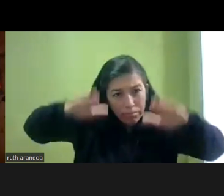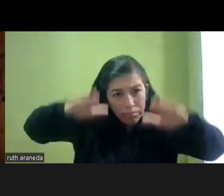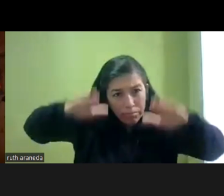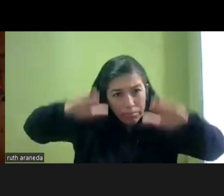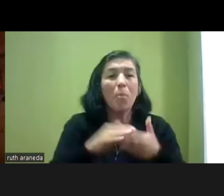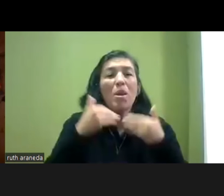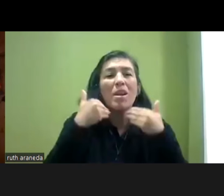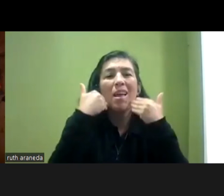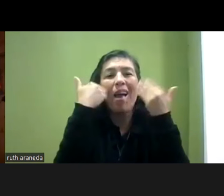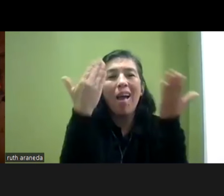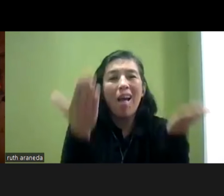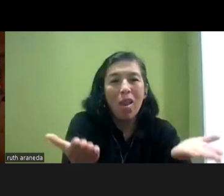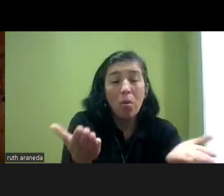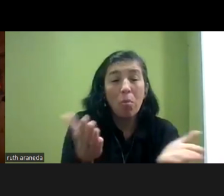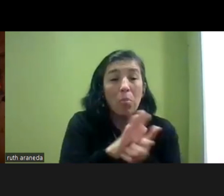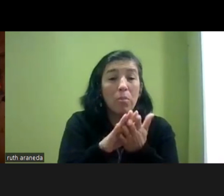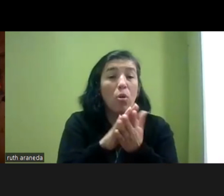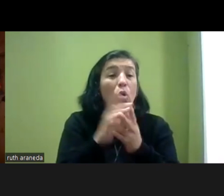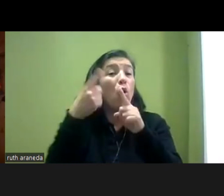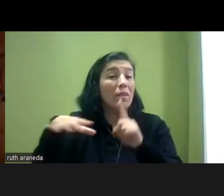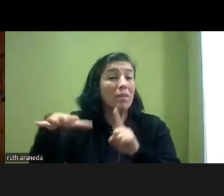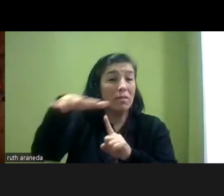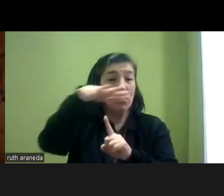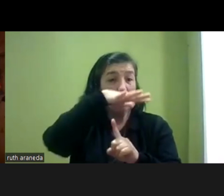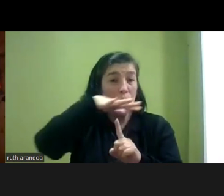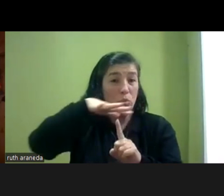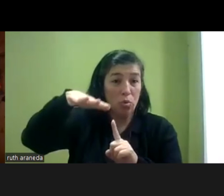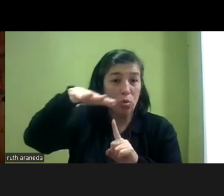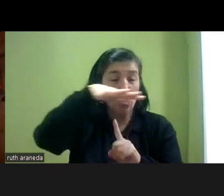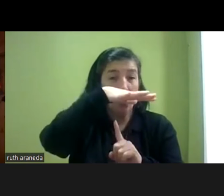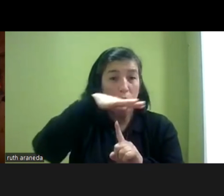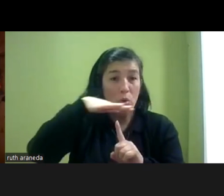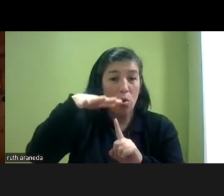No hay ninguna situación